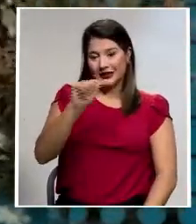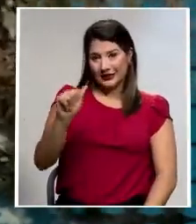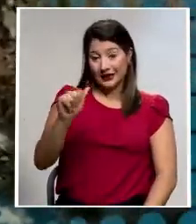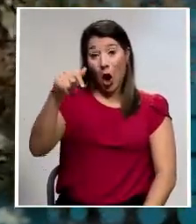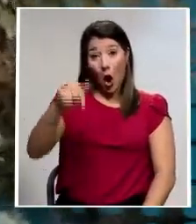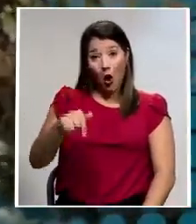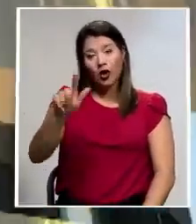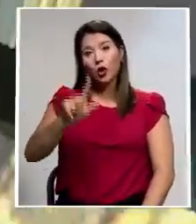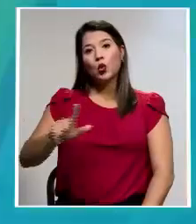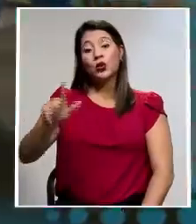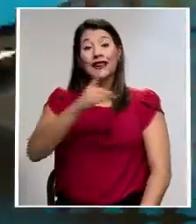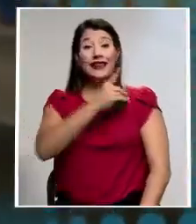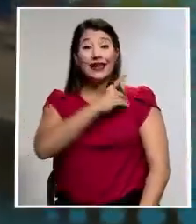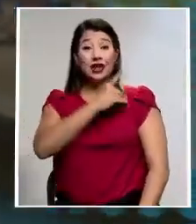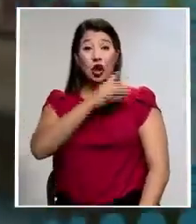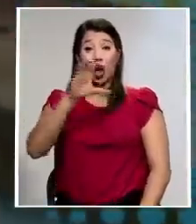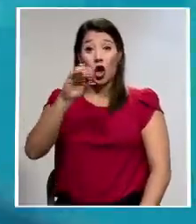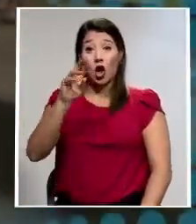lunes.